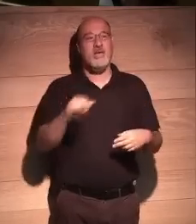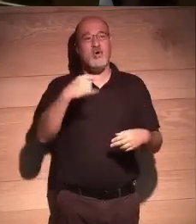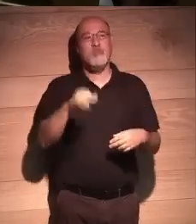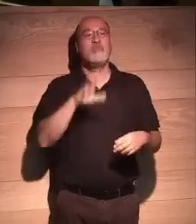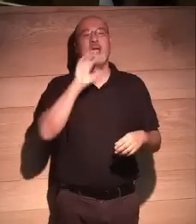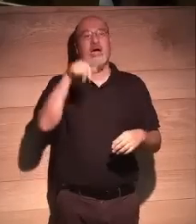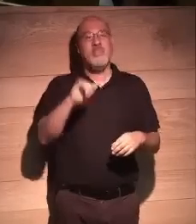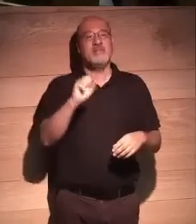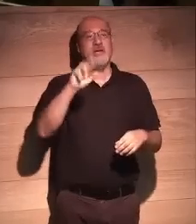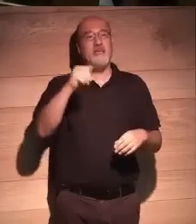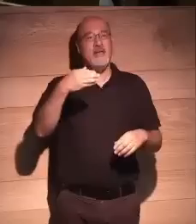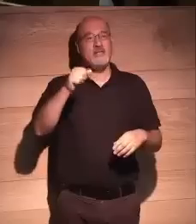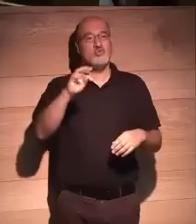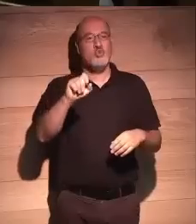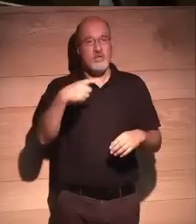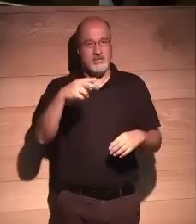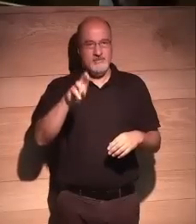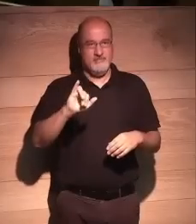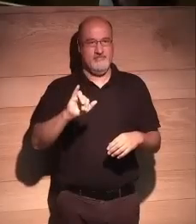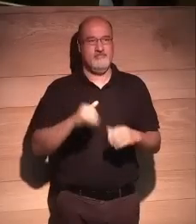Andrés Averasturi, aquí,